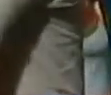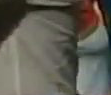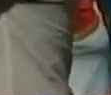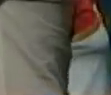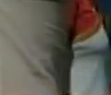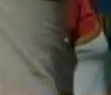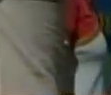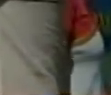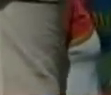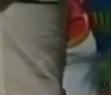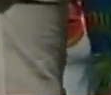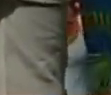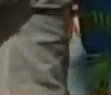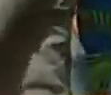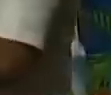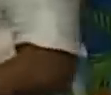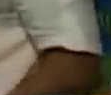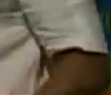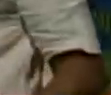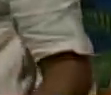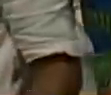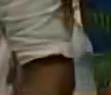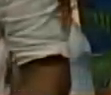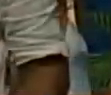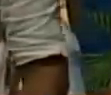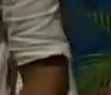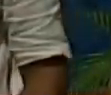Mantente que cuentas con nosotros, que no estás solo.